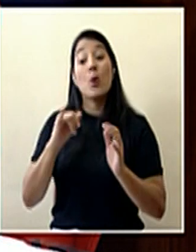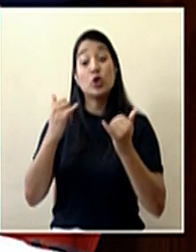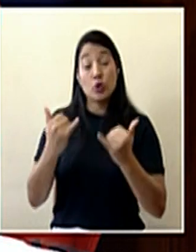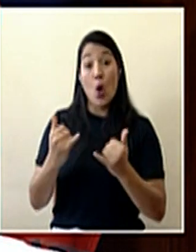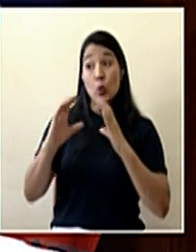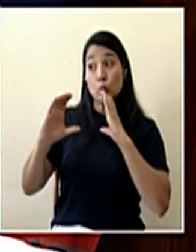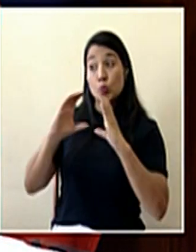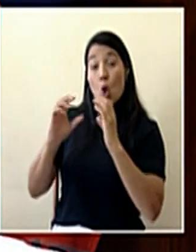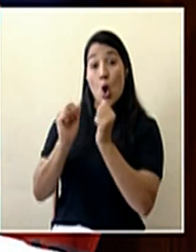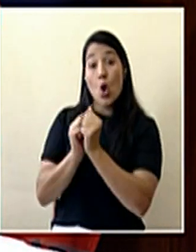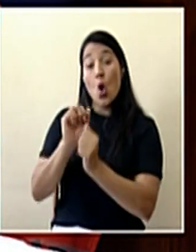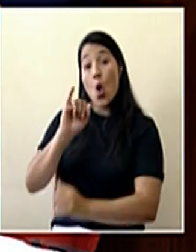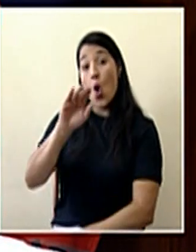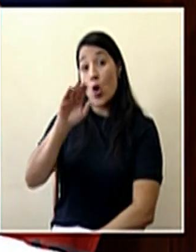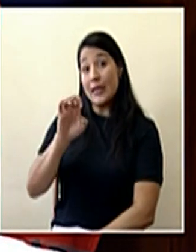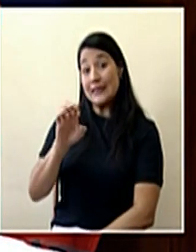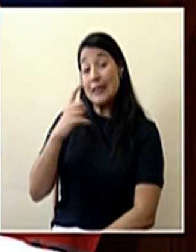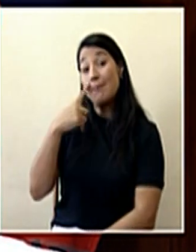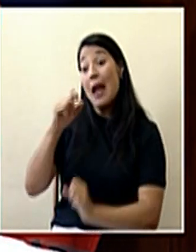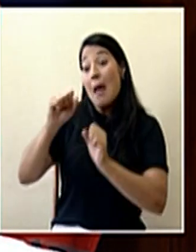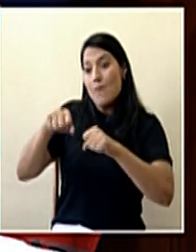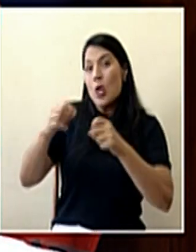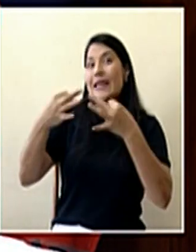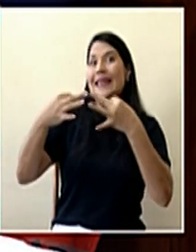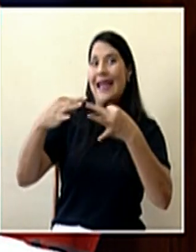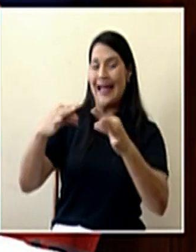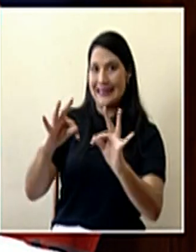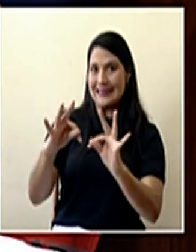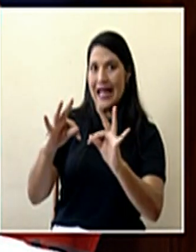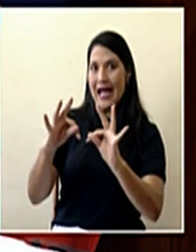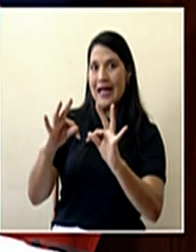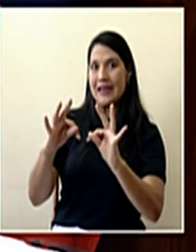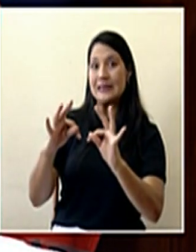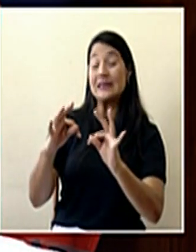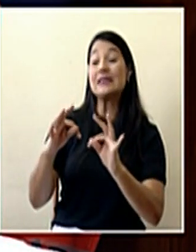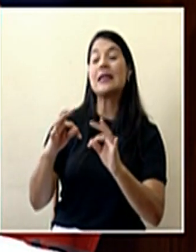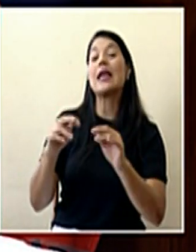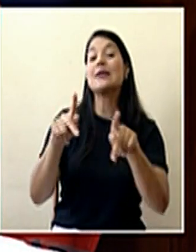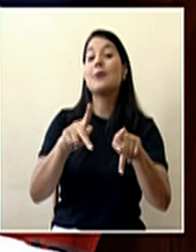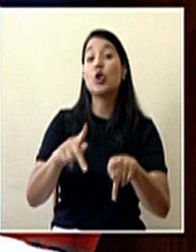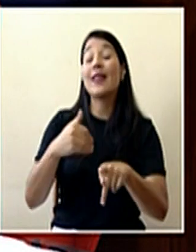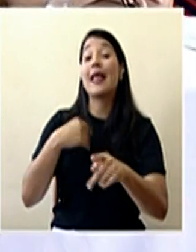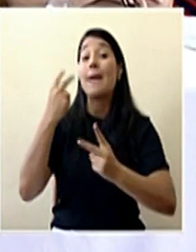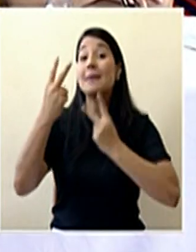para tratar de gestionar a través de teleconsulta una visita virtual.